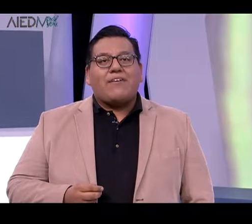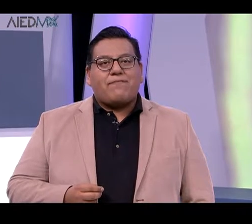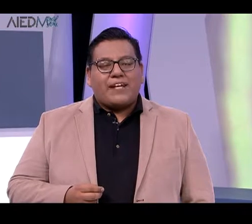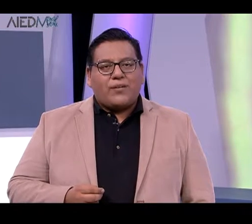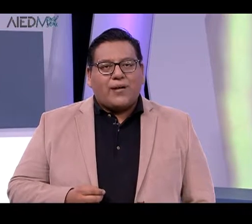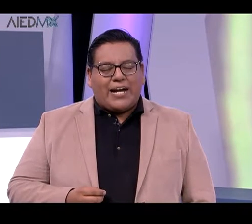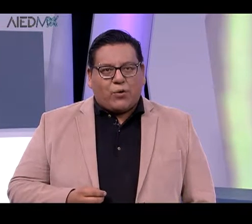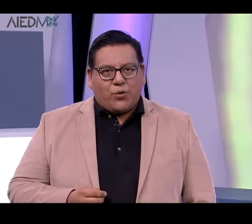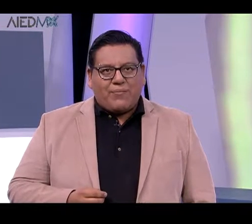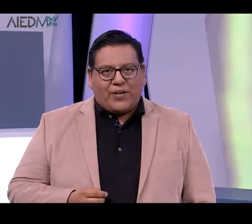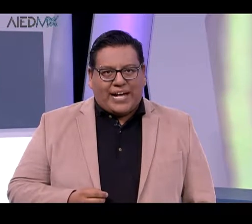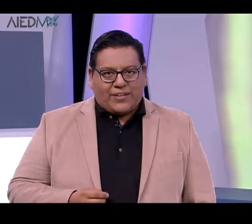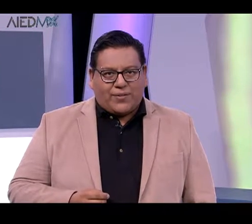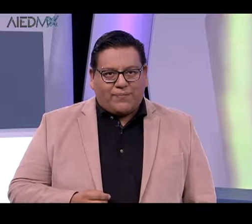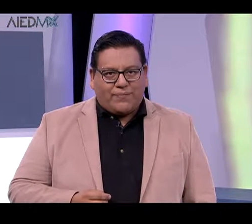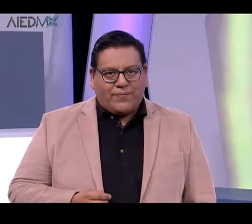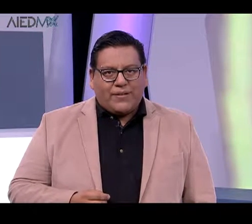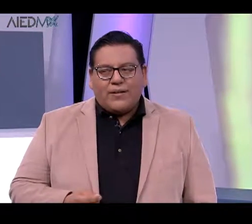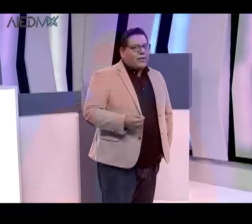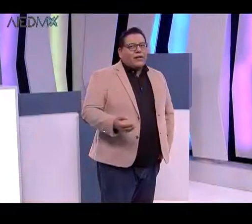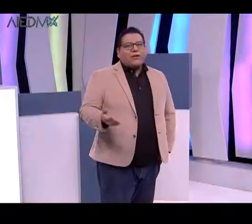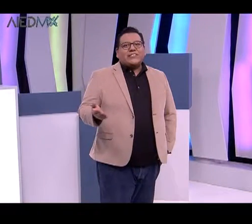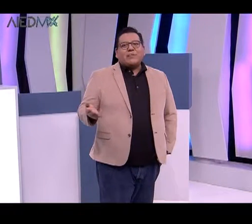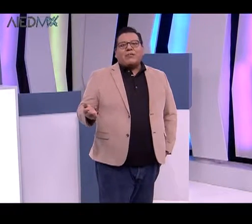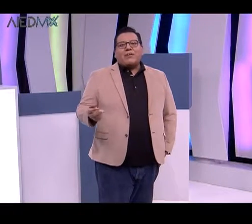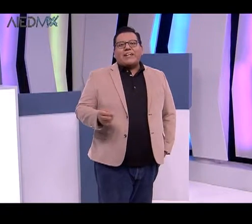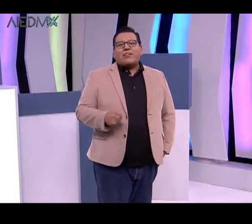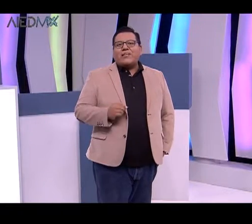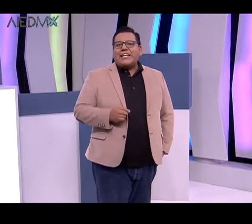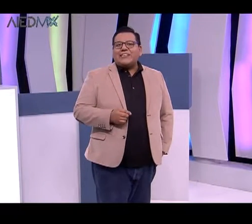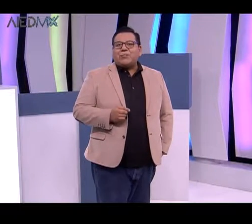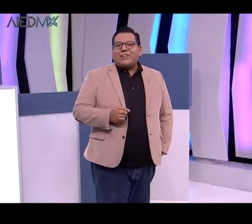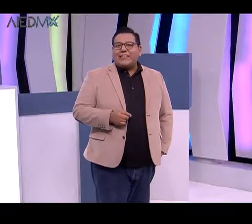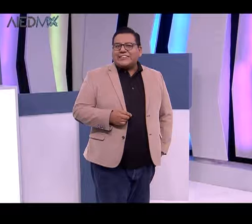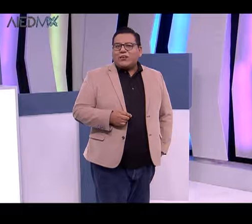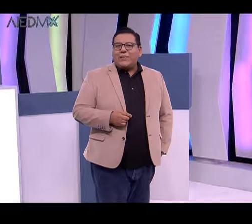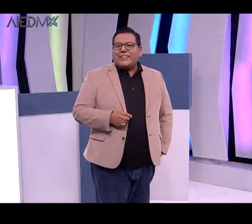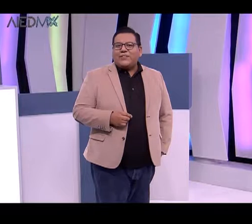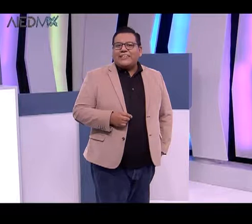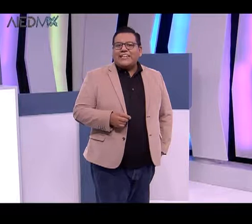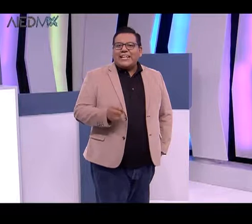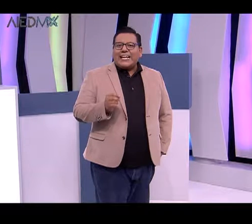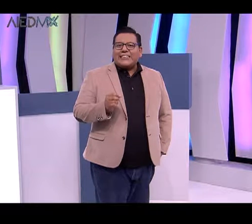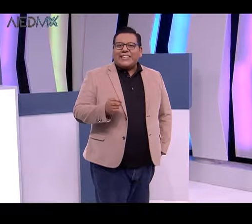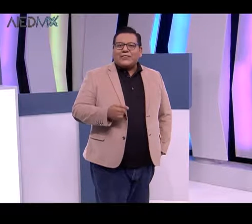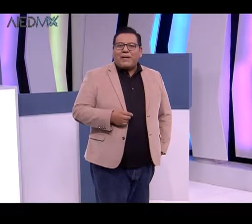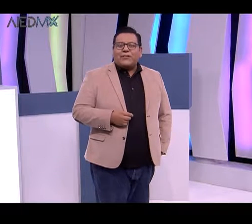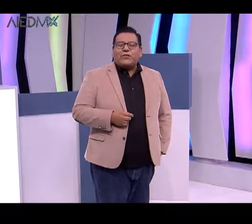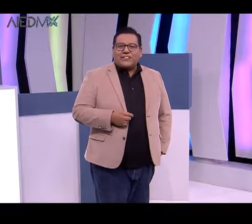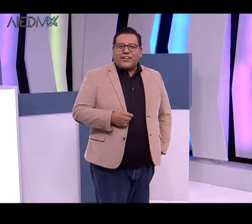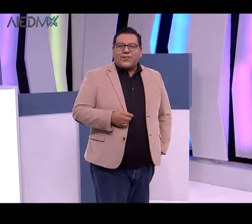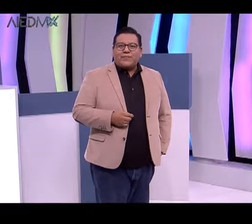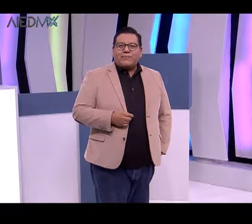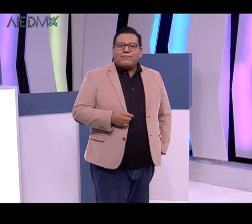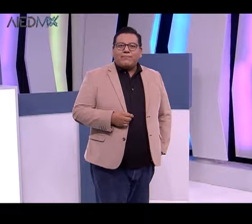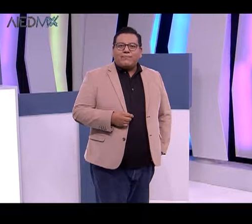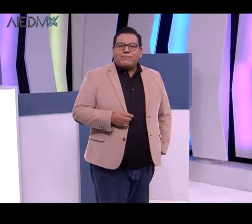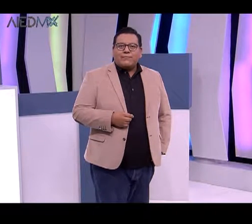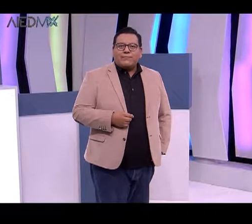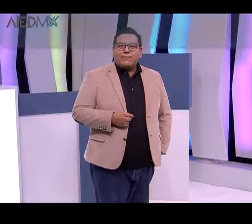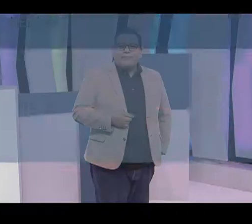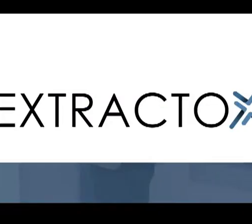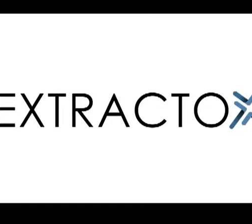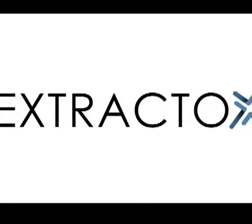de un infarto agudo al miocardio. Los invito a ver todas las importantes recomendaciones que este experto nos dio.